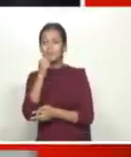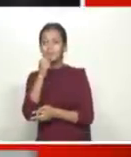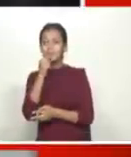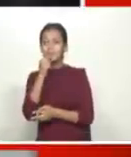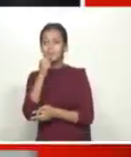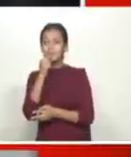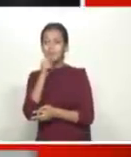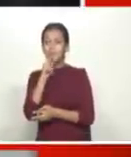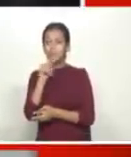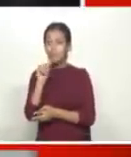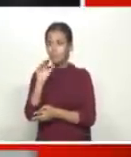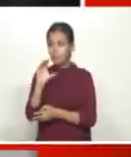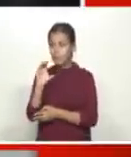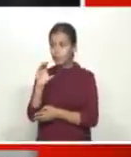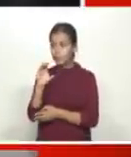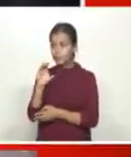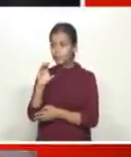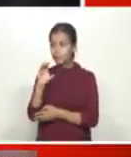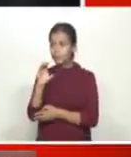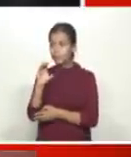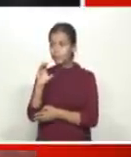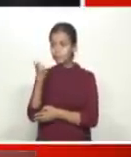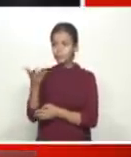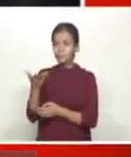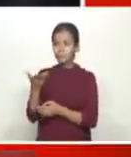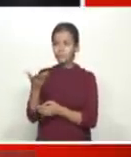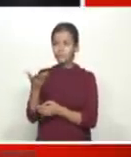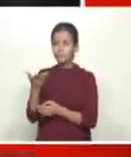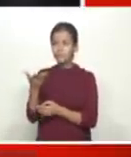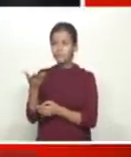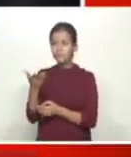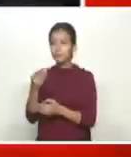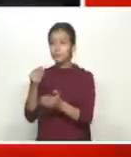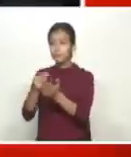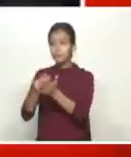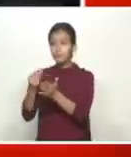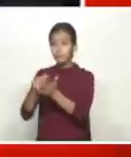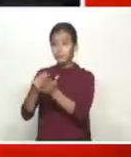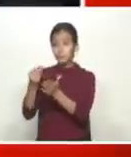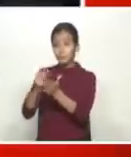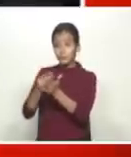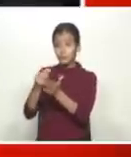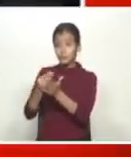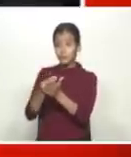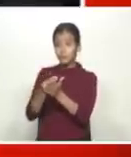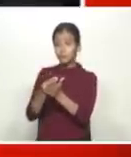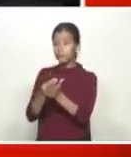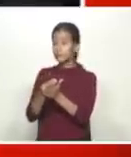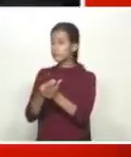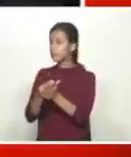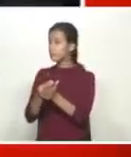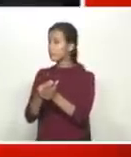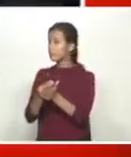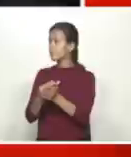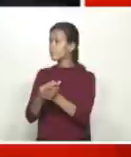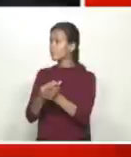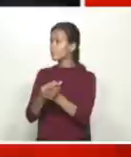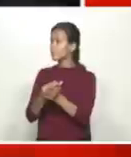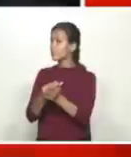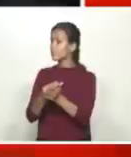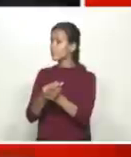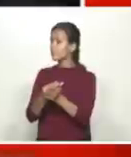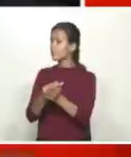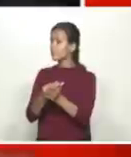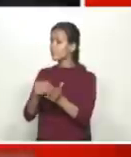¿va? Entonces, así es el poder, compañero. El que tiene los recursos, el que tiene el instrumento del